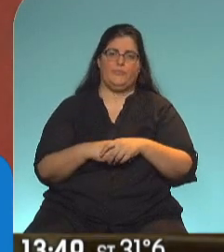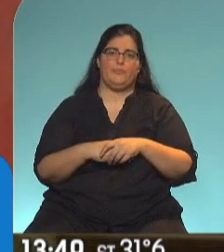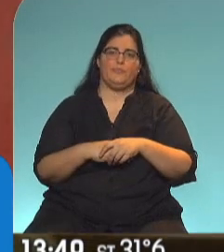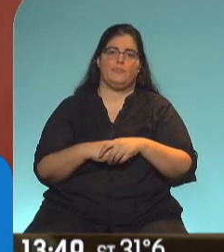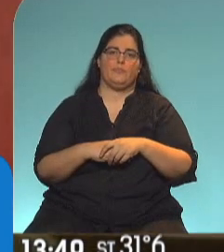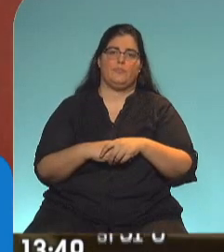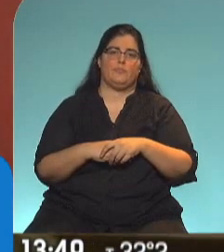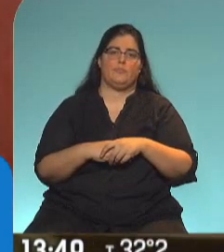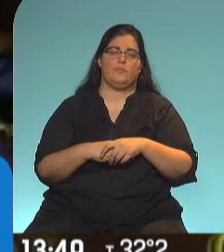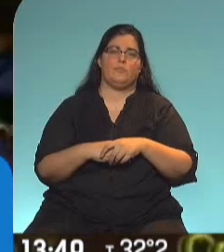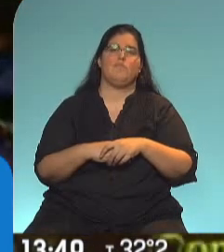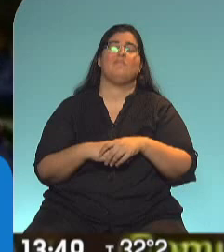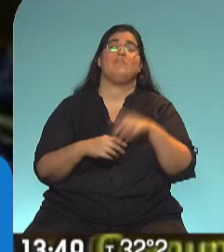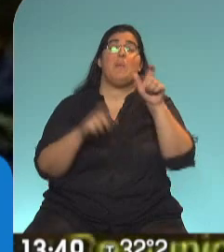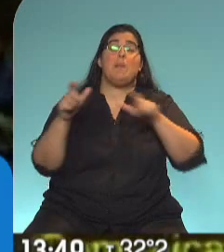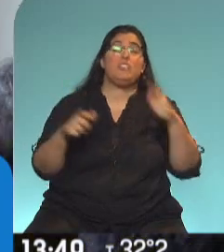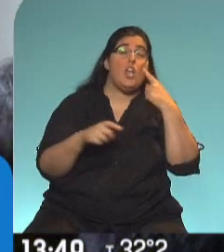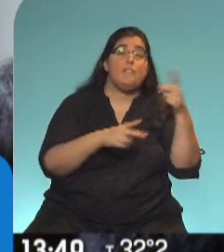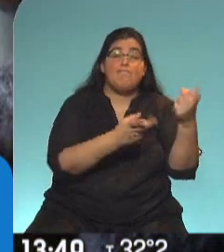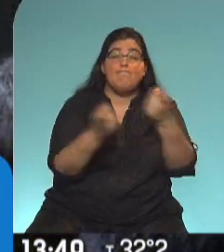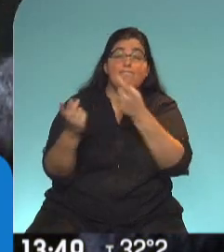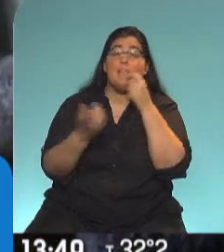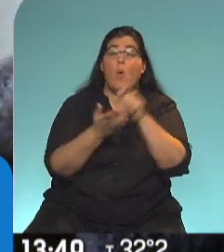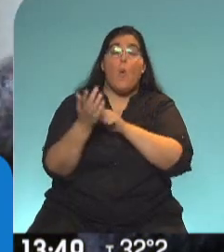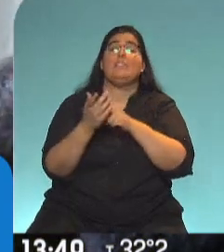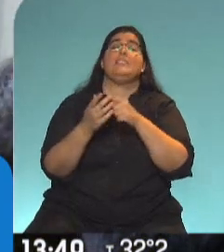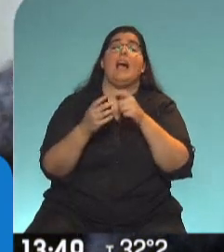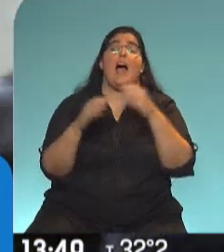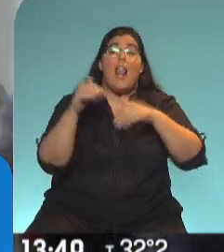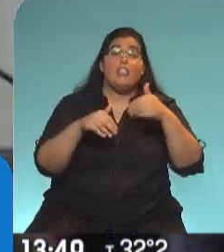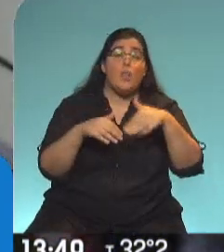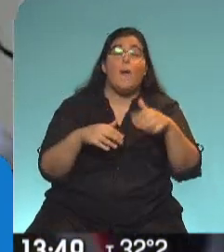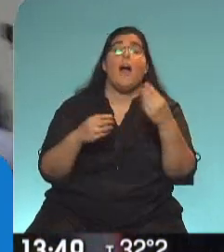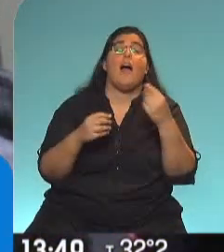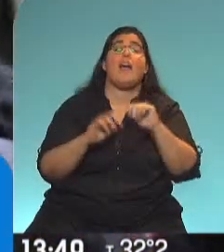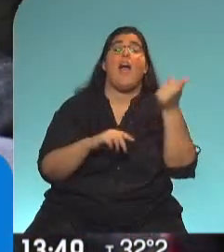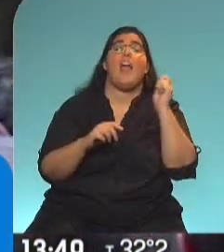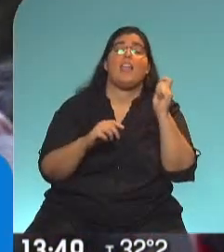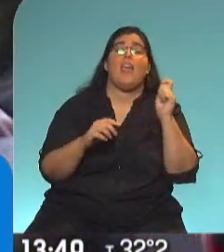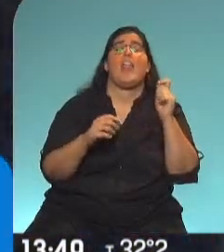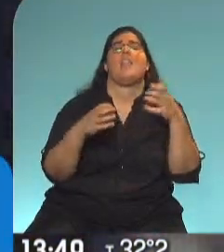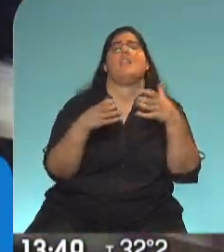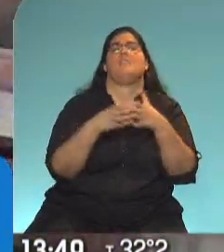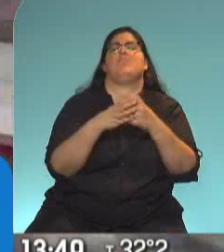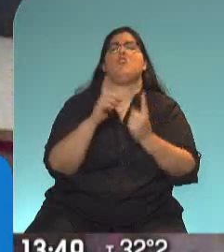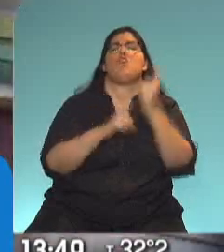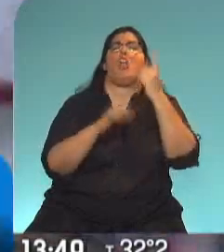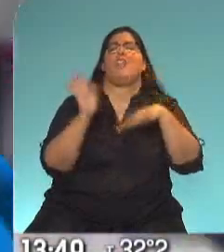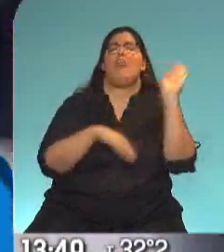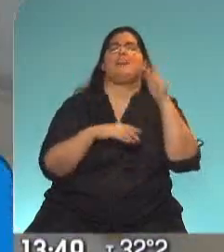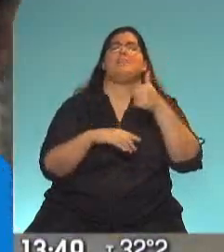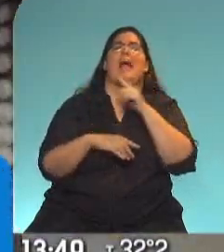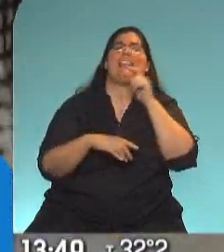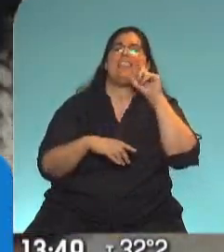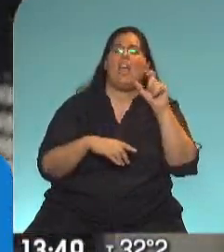Según los sondeos, si hoy hubiera elecciones, triunfaría la alianza de derecha de la poderosa Liga del Norte de Matteo Salvini, el